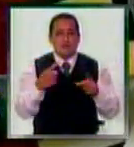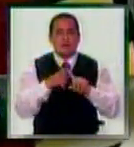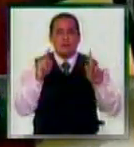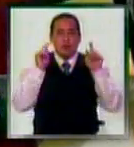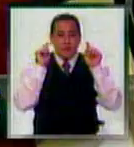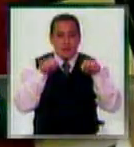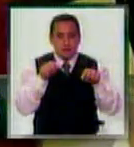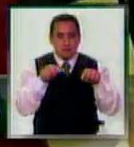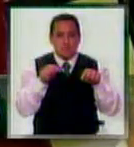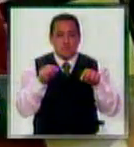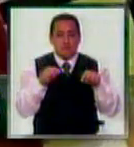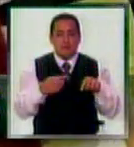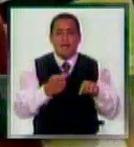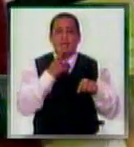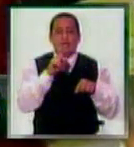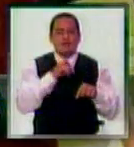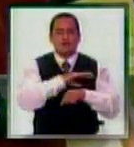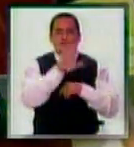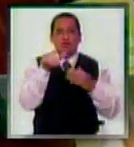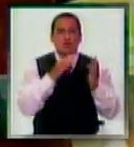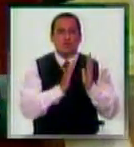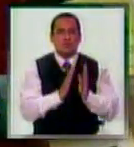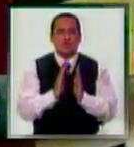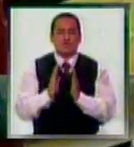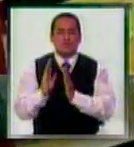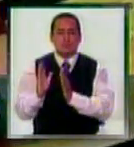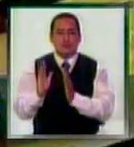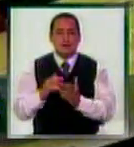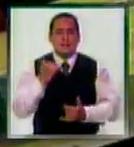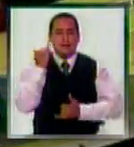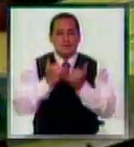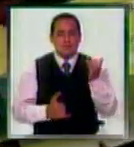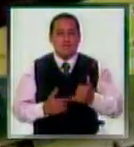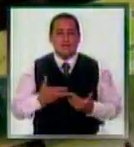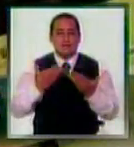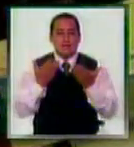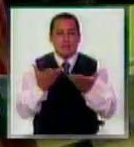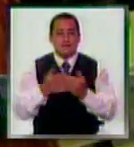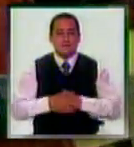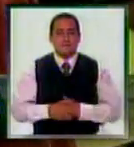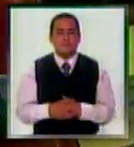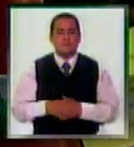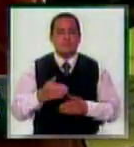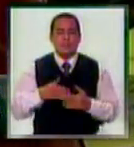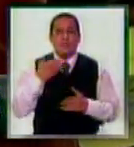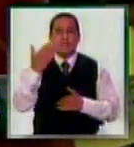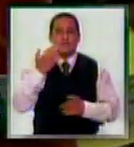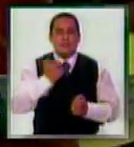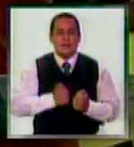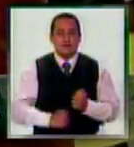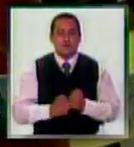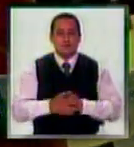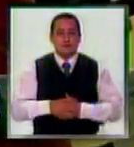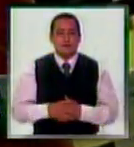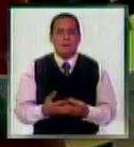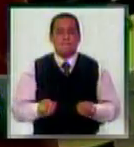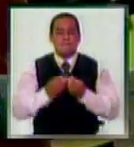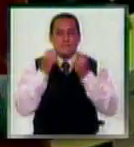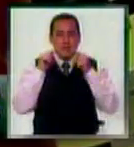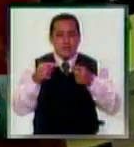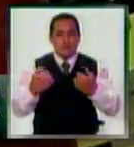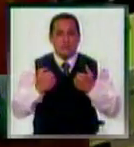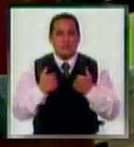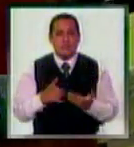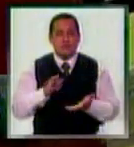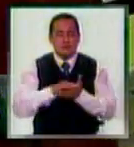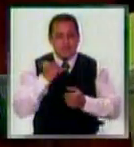eso es todo un proceso que al final apunta hacia nuestros hijos. Para ellos tenemos